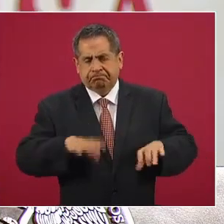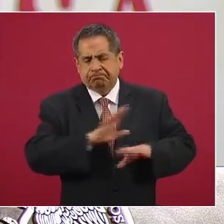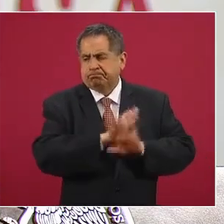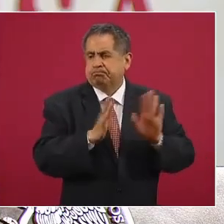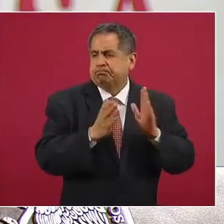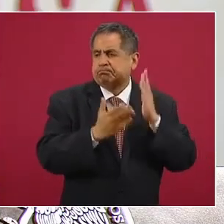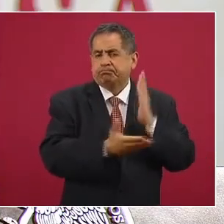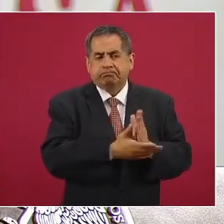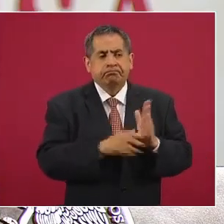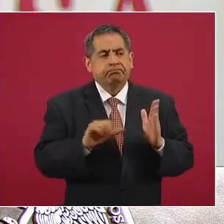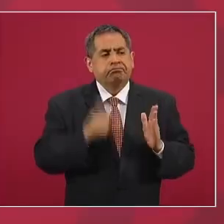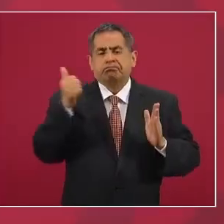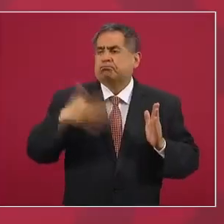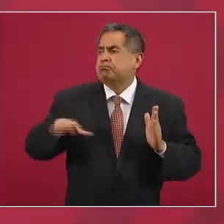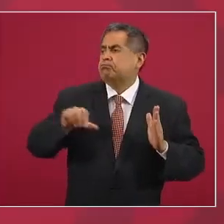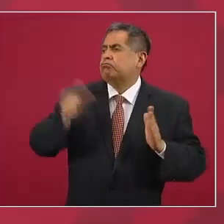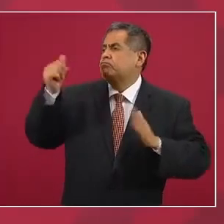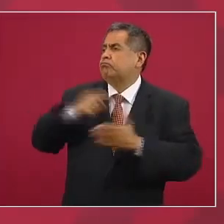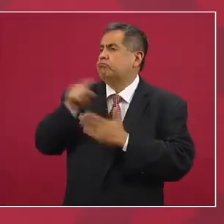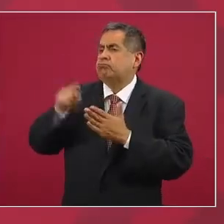porque